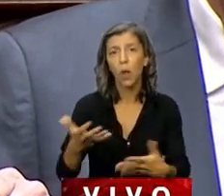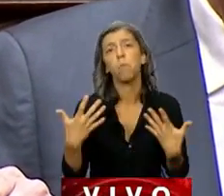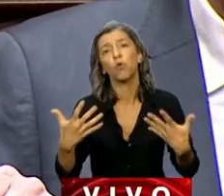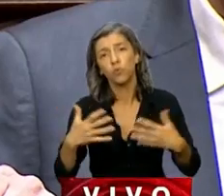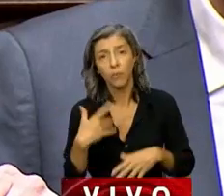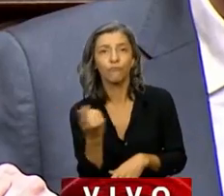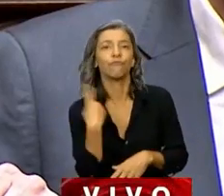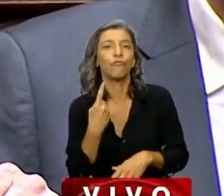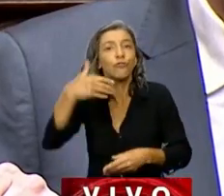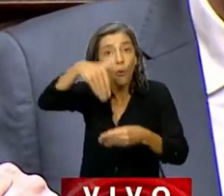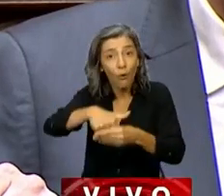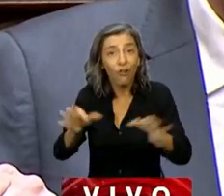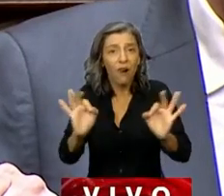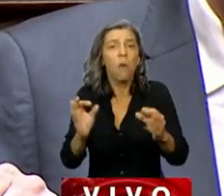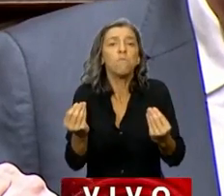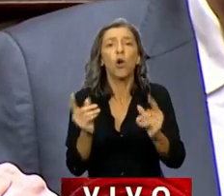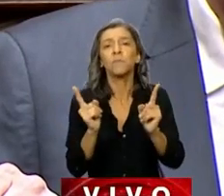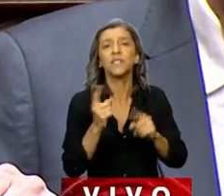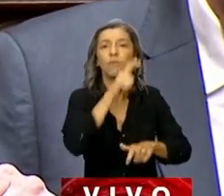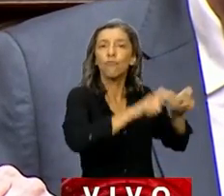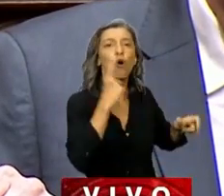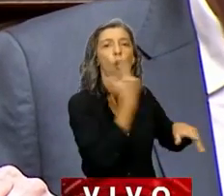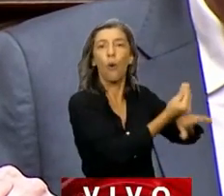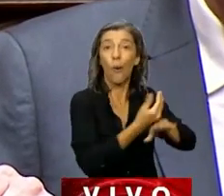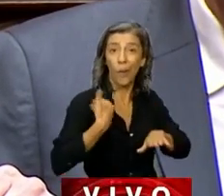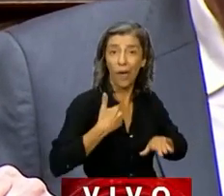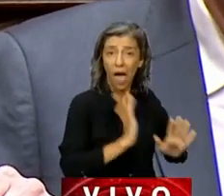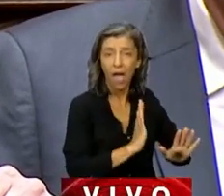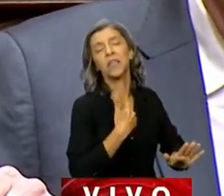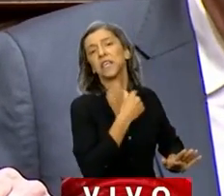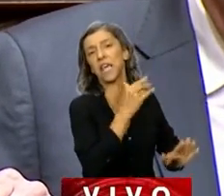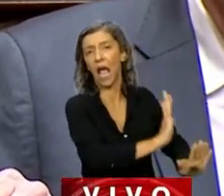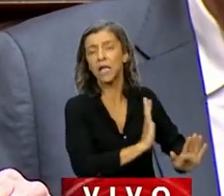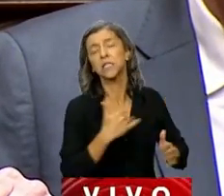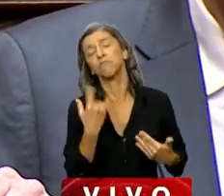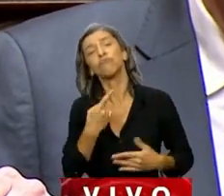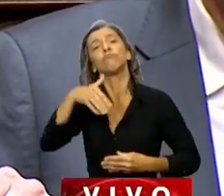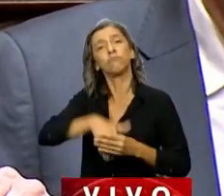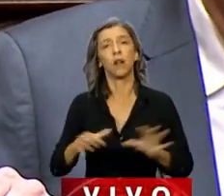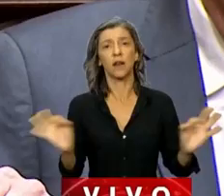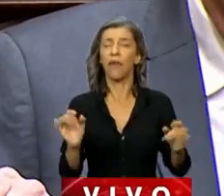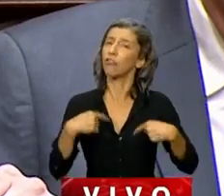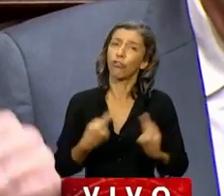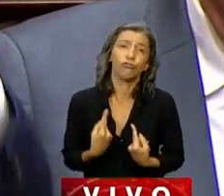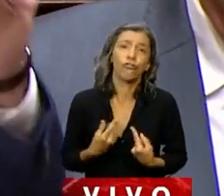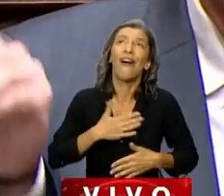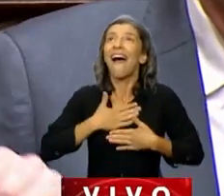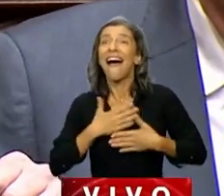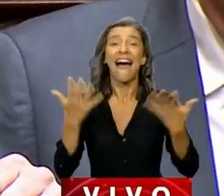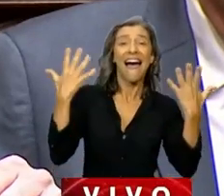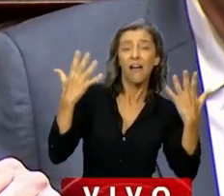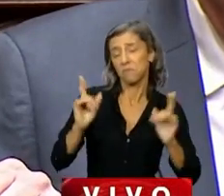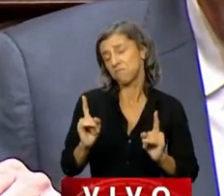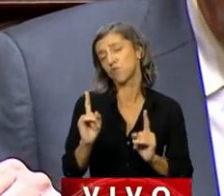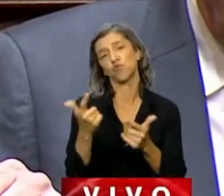parecer de nuestros votantes, es parte de la democracia que nosotros queremos. No tenemos nada para festejar, le deseamos suerte al diputado Massa, ojalá